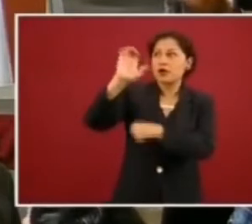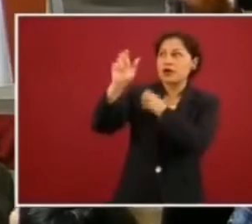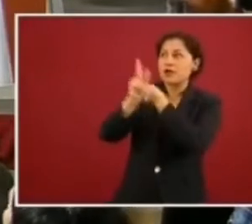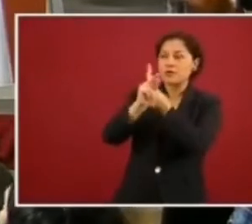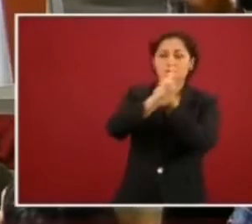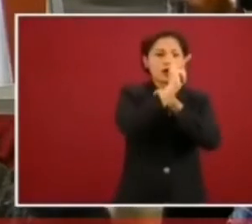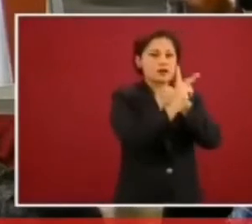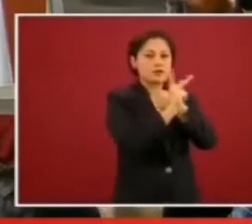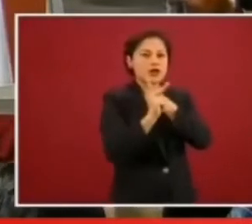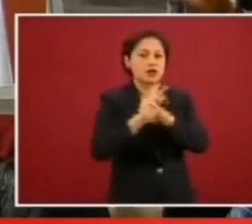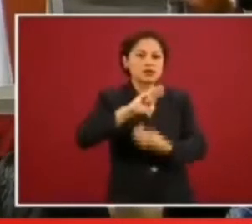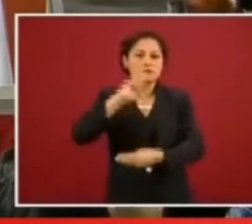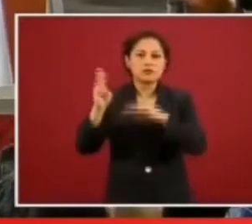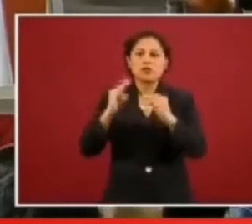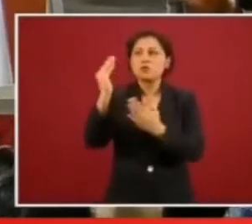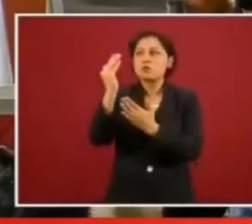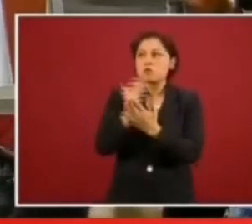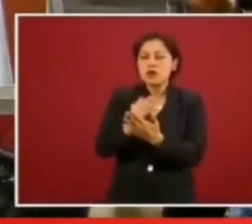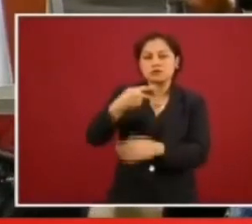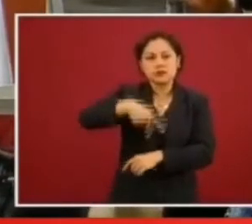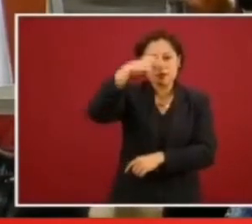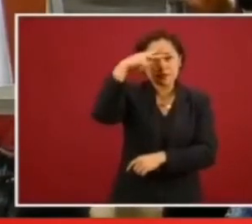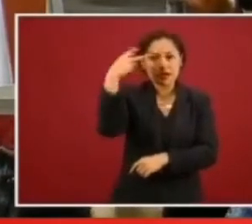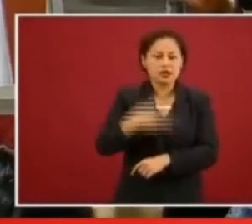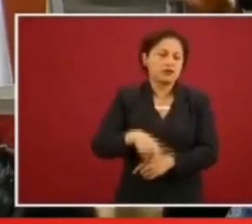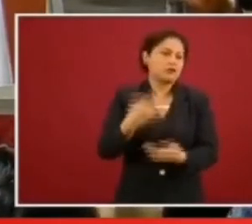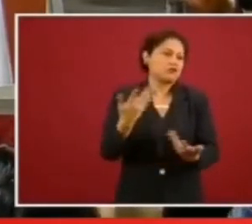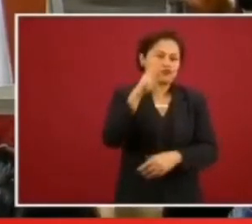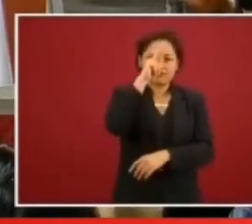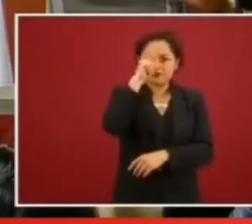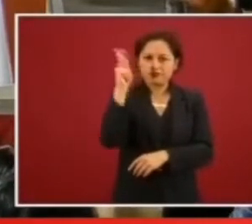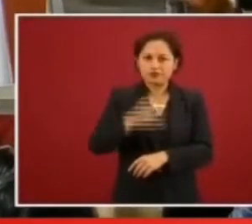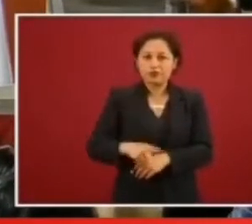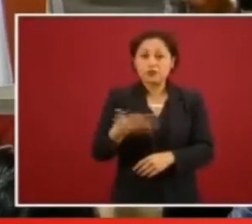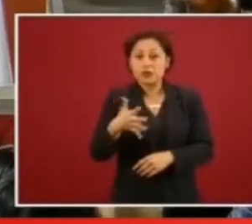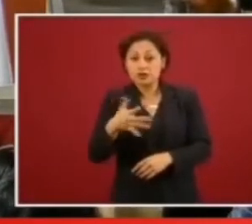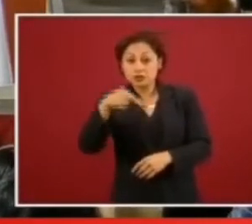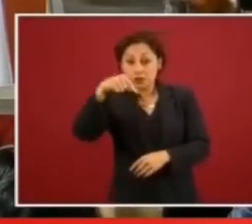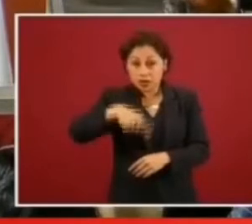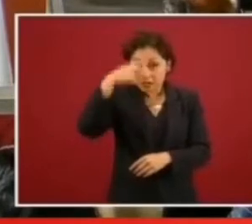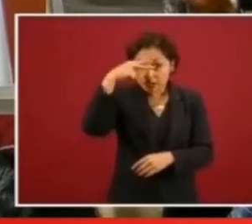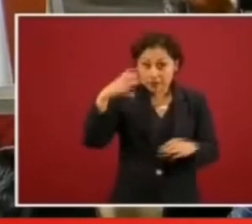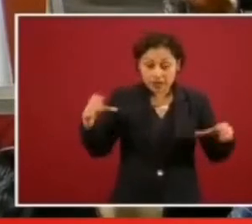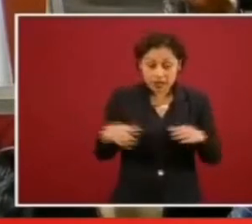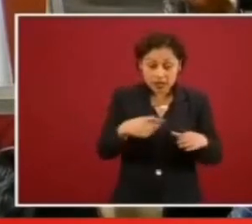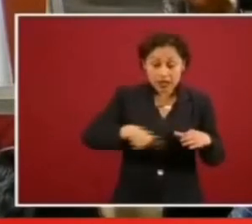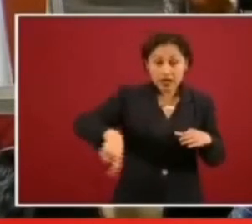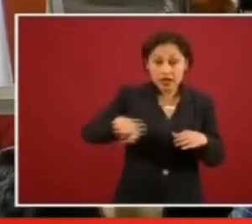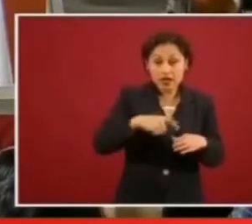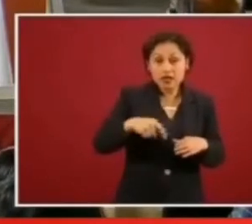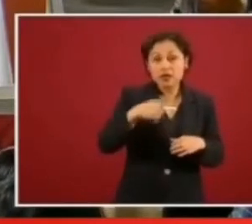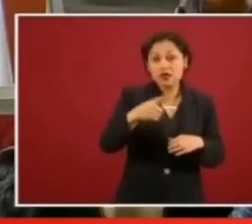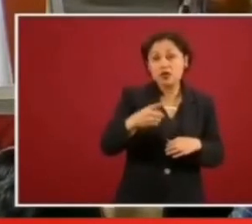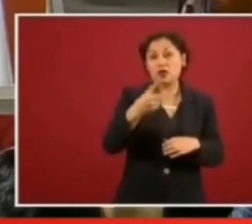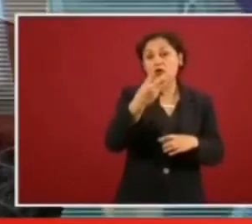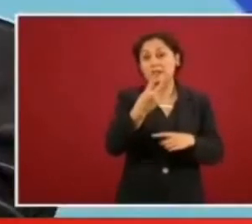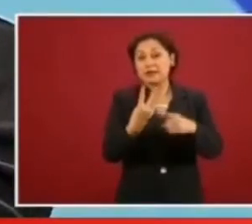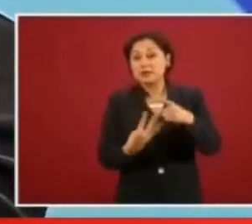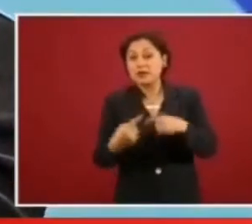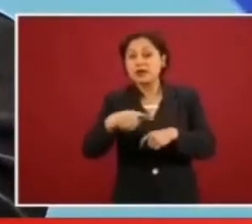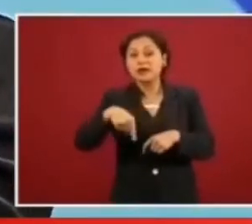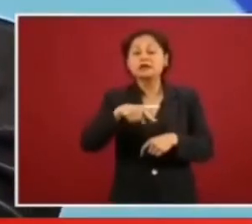por ser uno de los países más afectados. 3/4 partes de la población en México tienen sobrepeso o bien